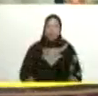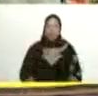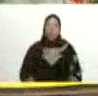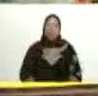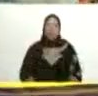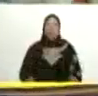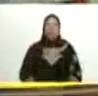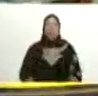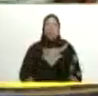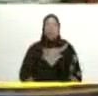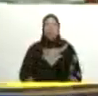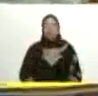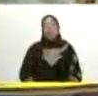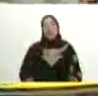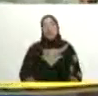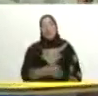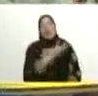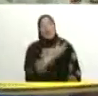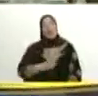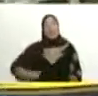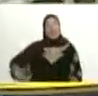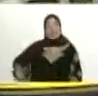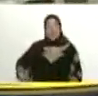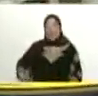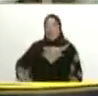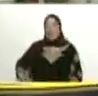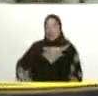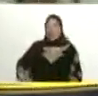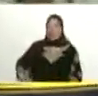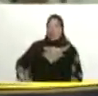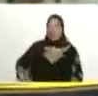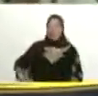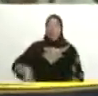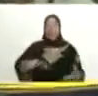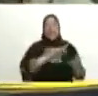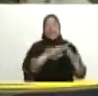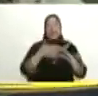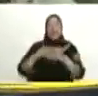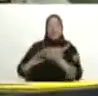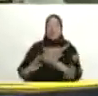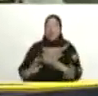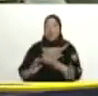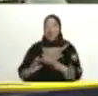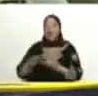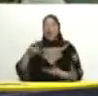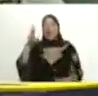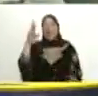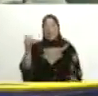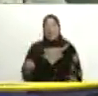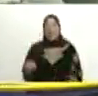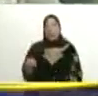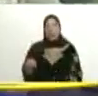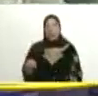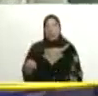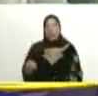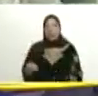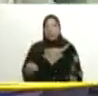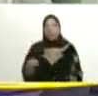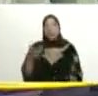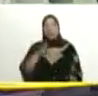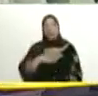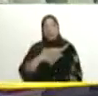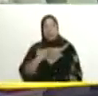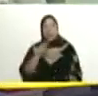Bueno, presidente, en nombre del Gran Petare, nosotros le agradecemos a usted esta gran obra. Aquí con